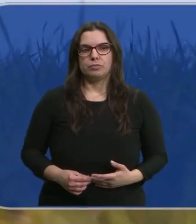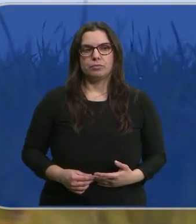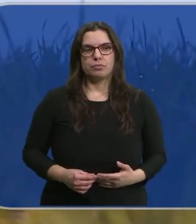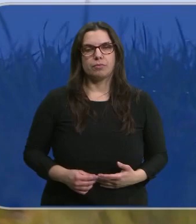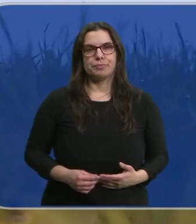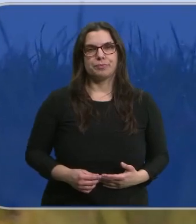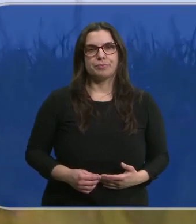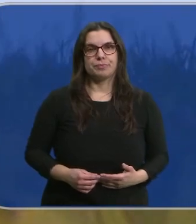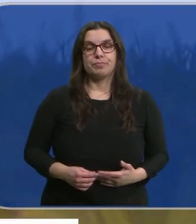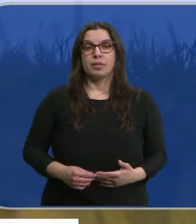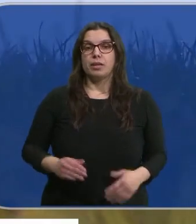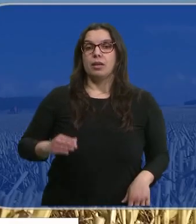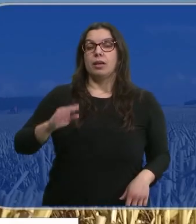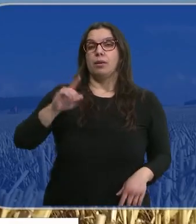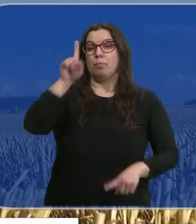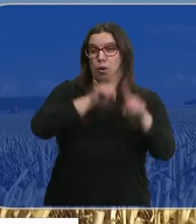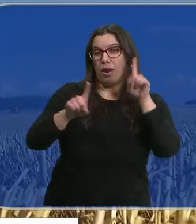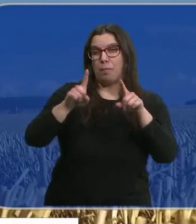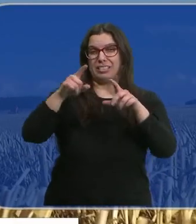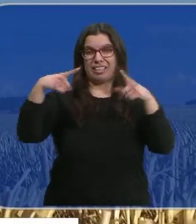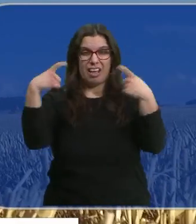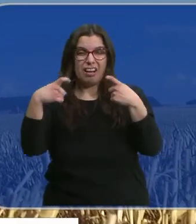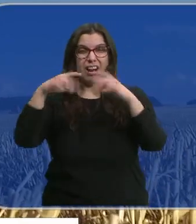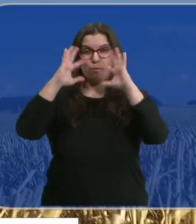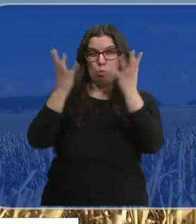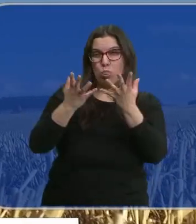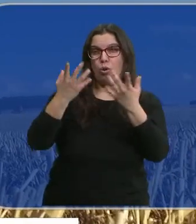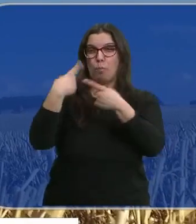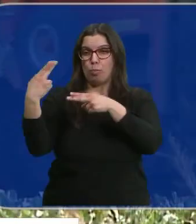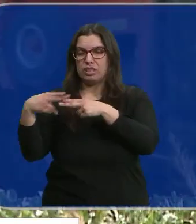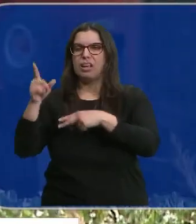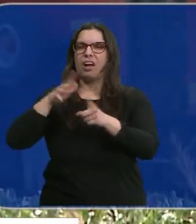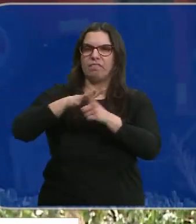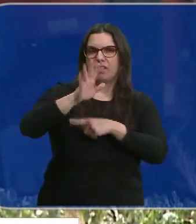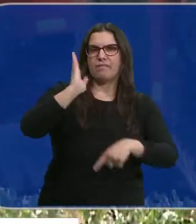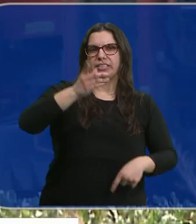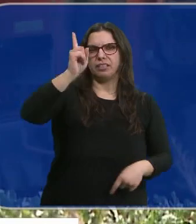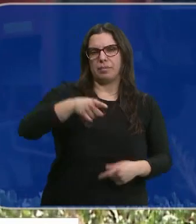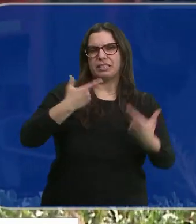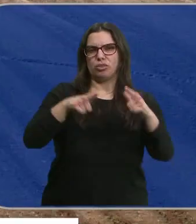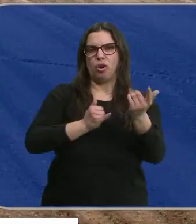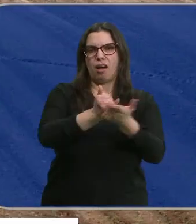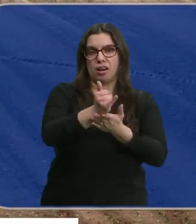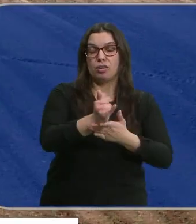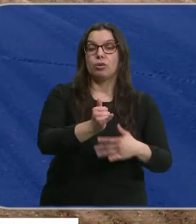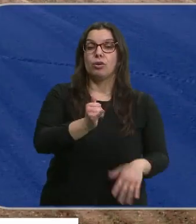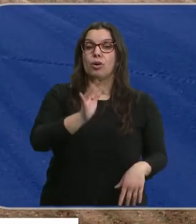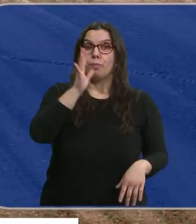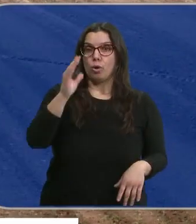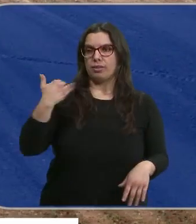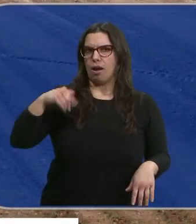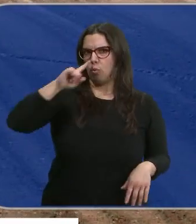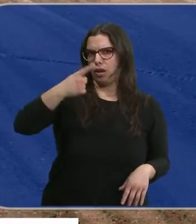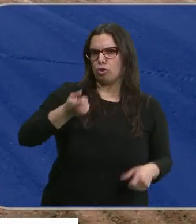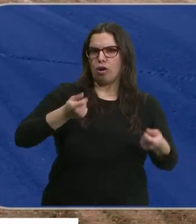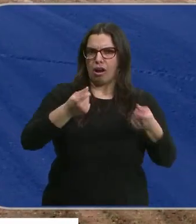Donde también afectará la inestabilidad geopolítica de Oriente Próximo será en el sector agrario. Después de un año en el que los costes de producción han aumentado